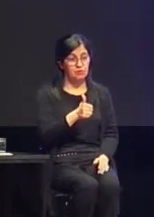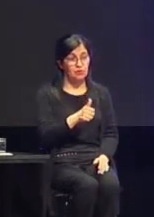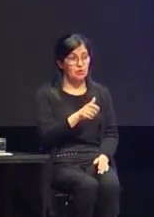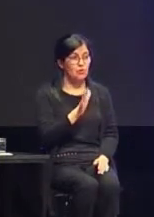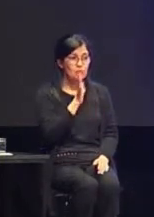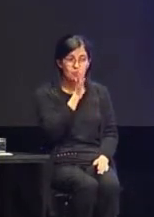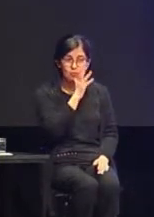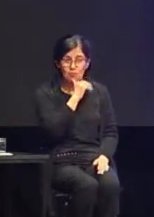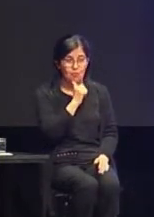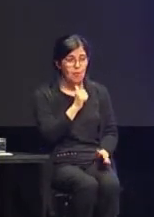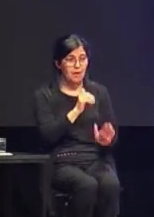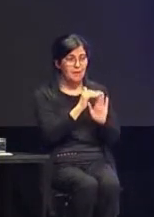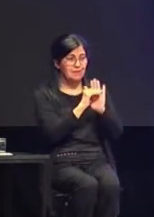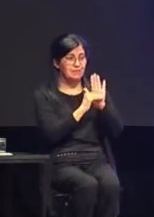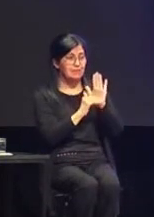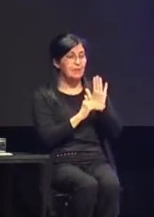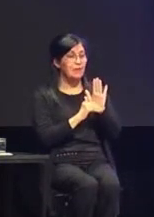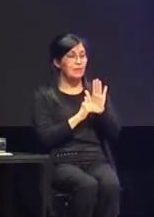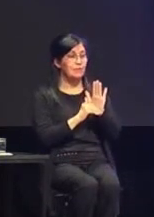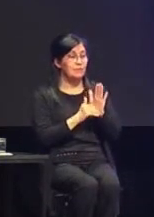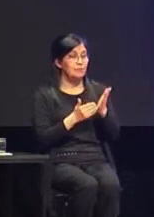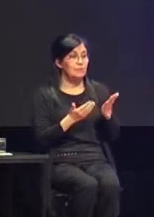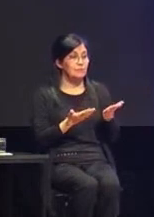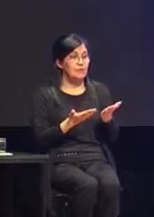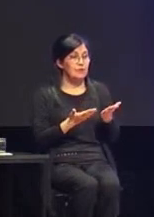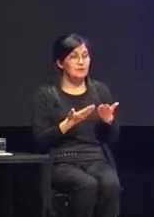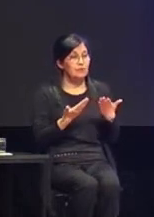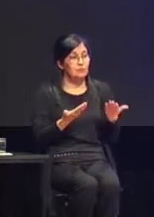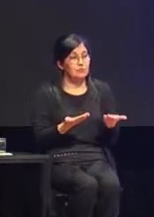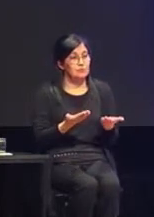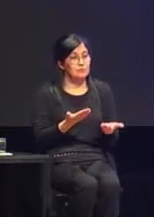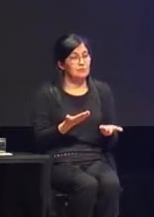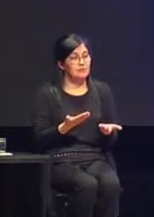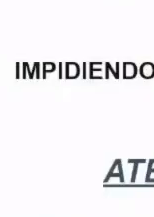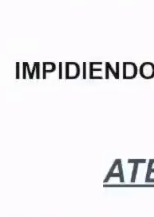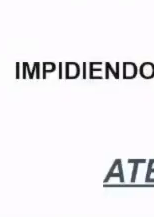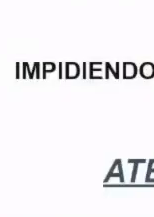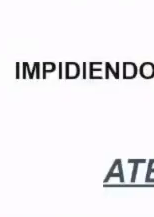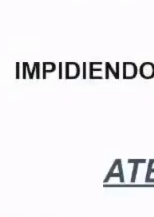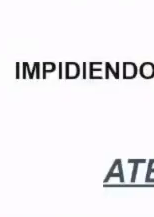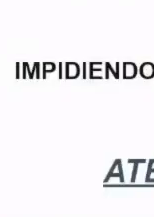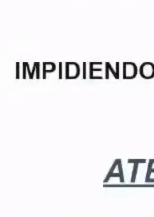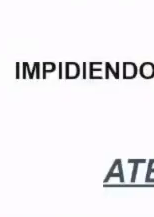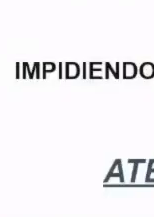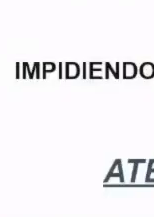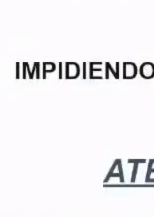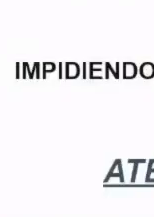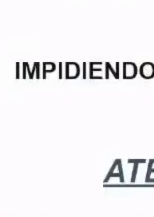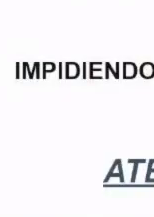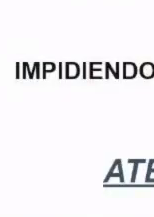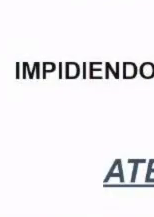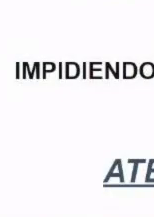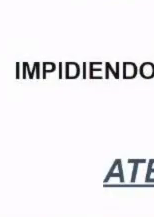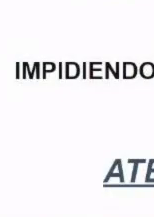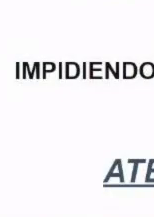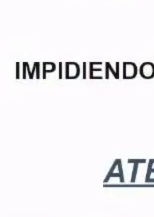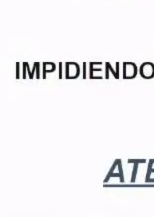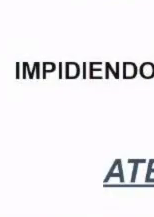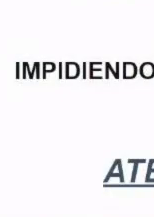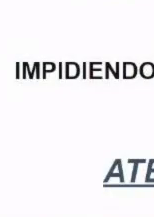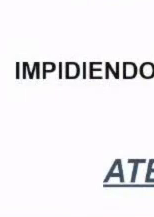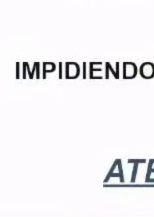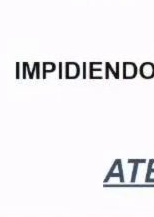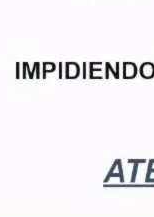tienen estos indicadores nacionales y básicamente no podemos demostrar cómo